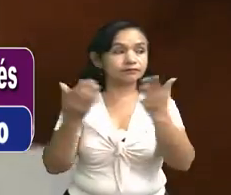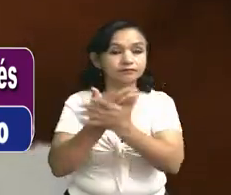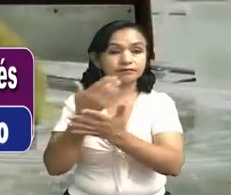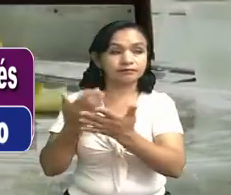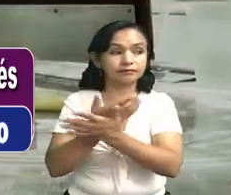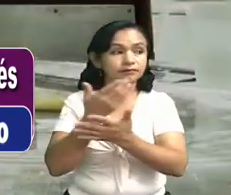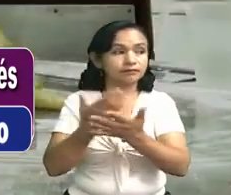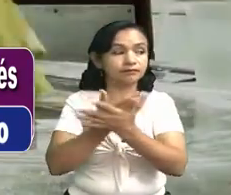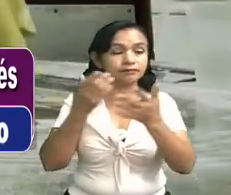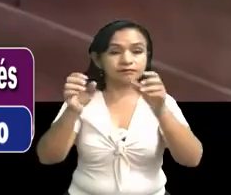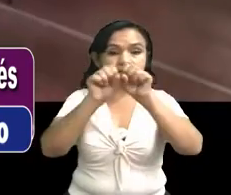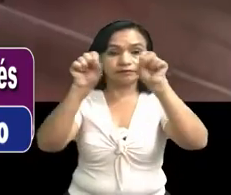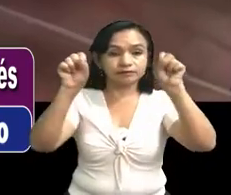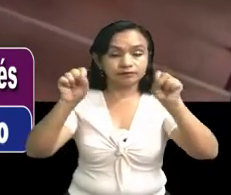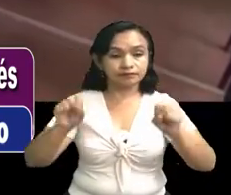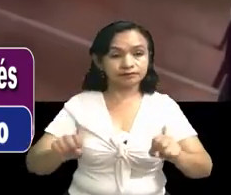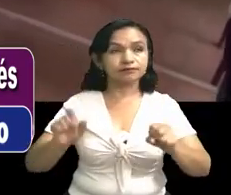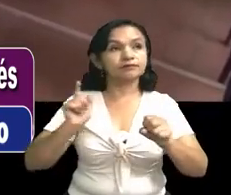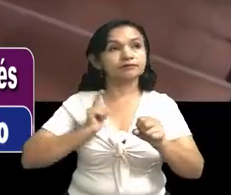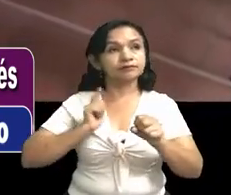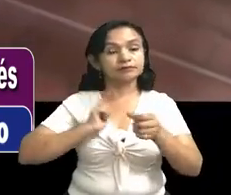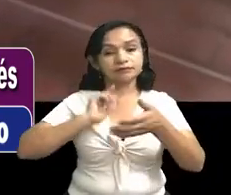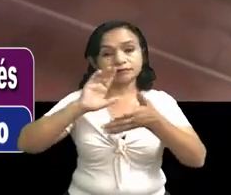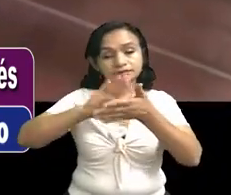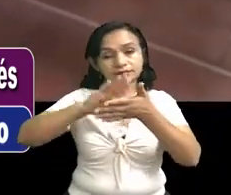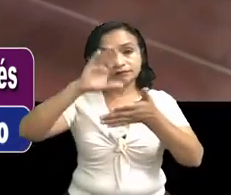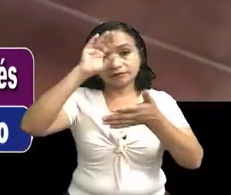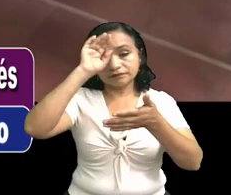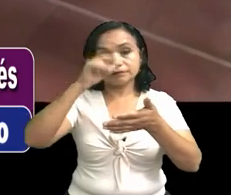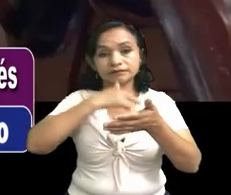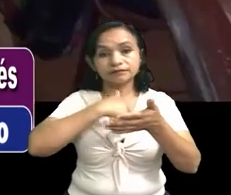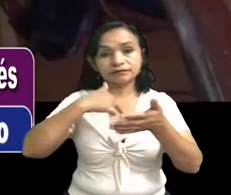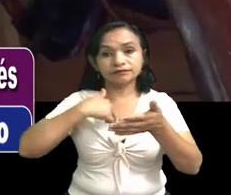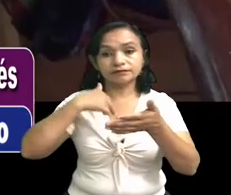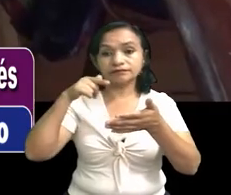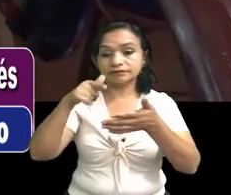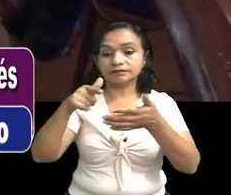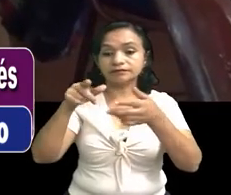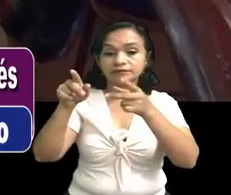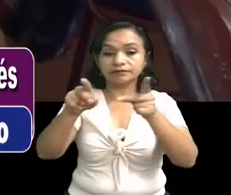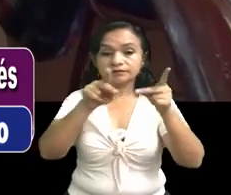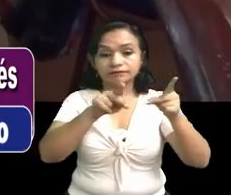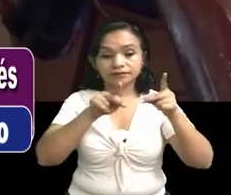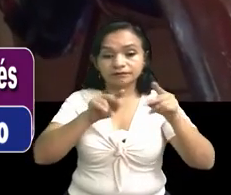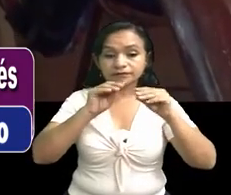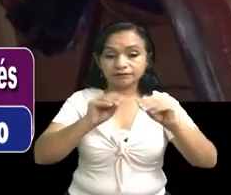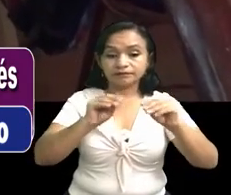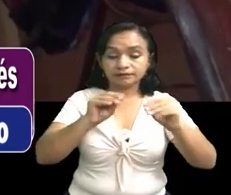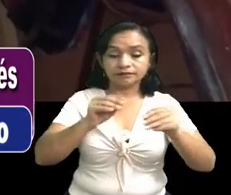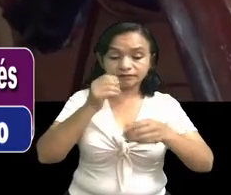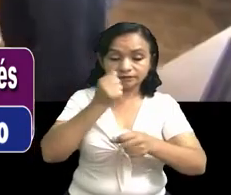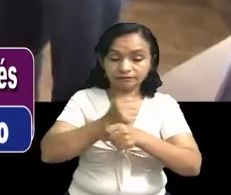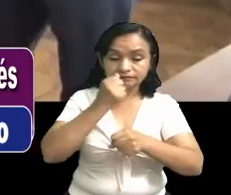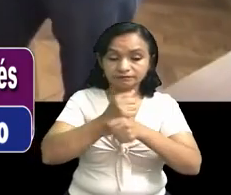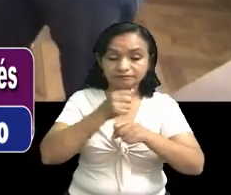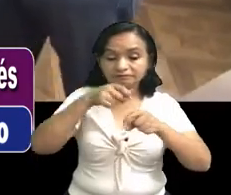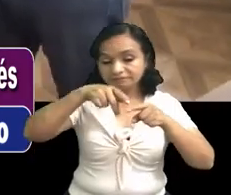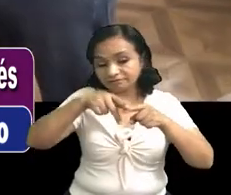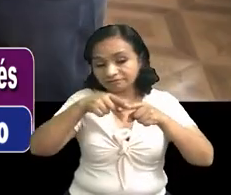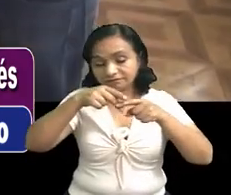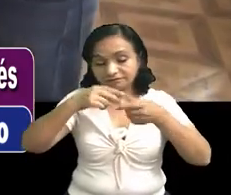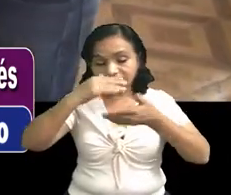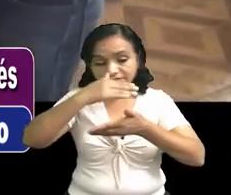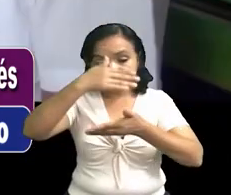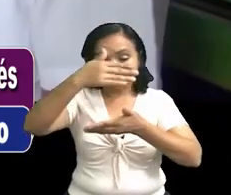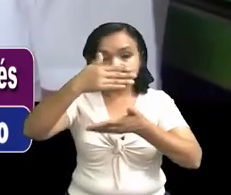Hay capacitaciones también, la capacitación que se hace con nuestros equipos técnicos, y también